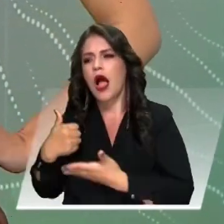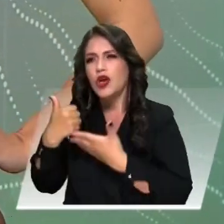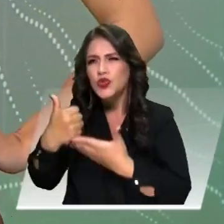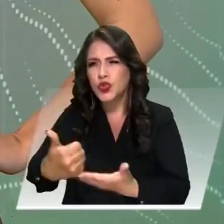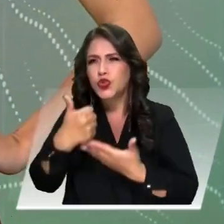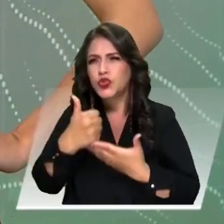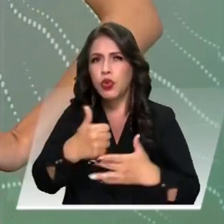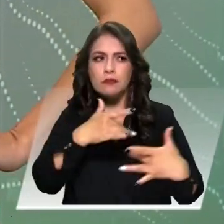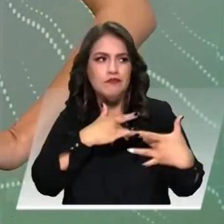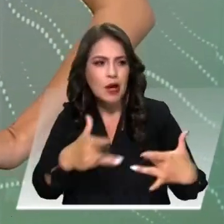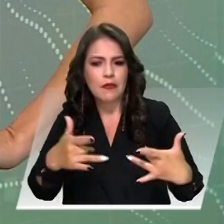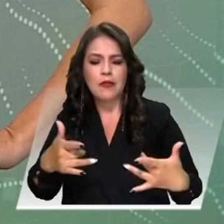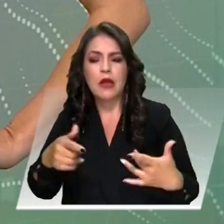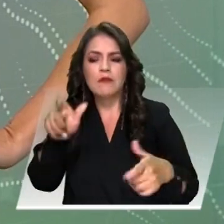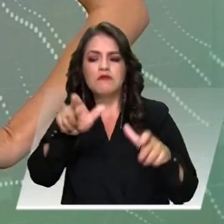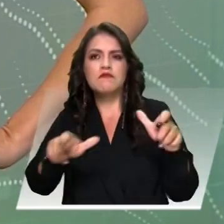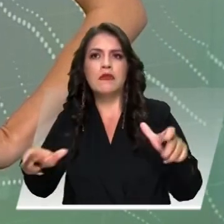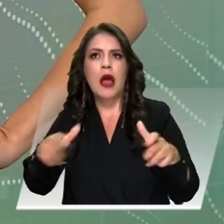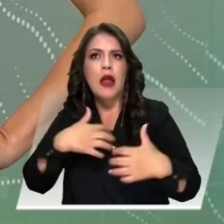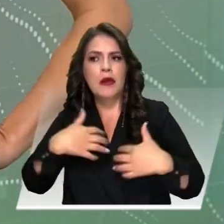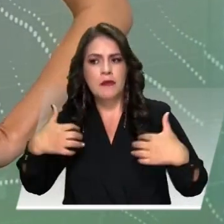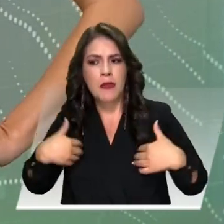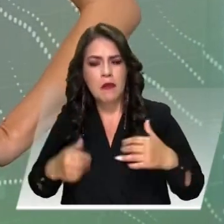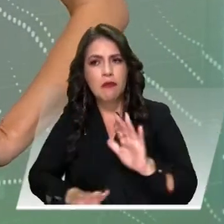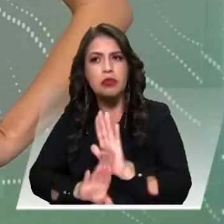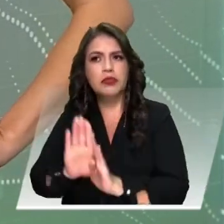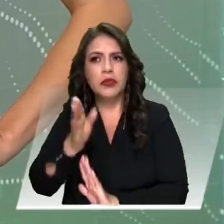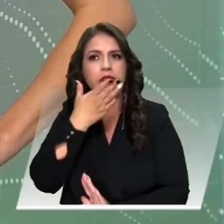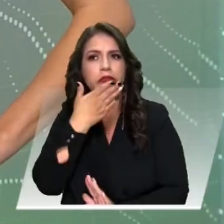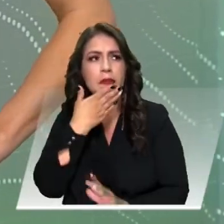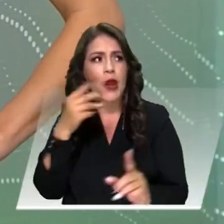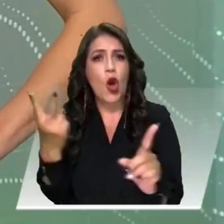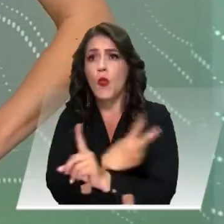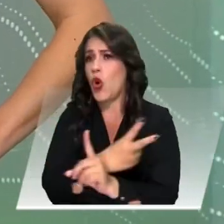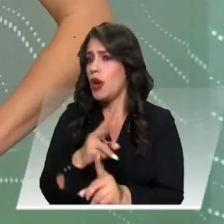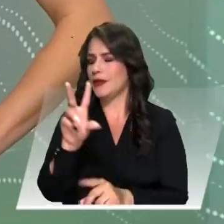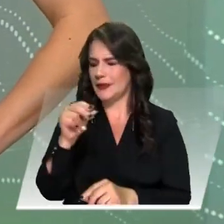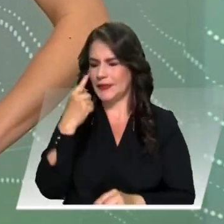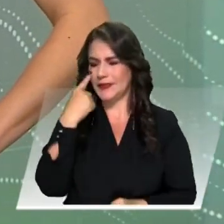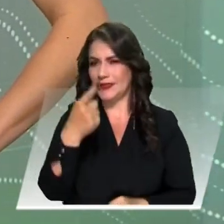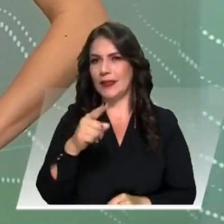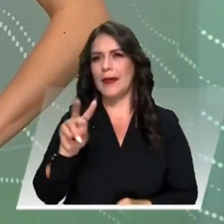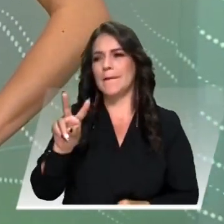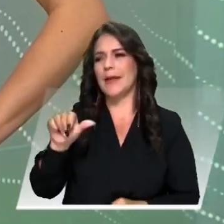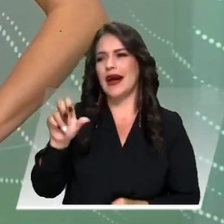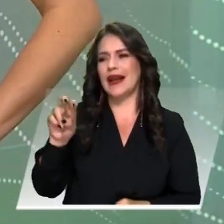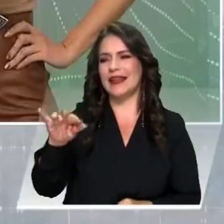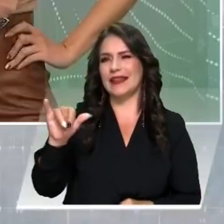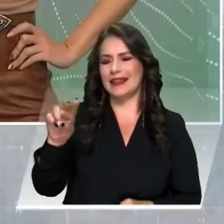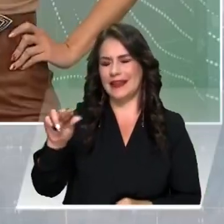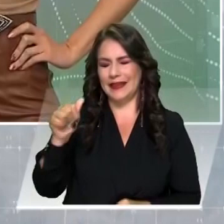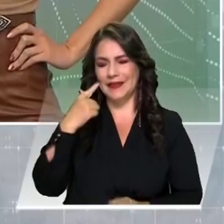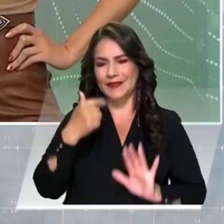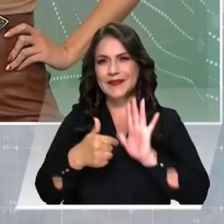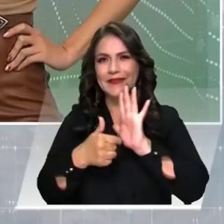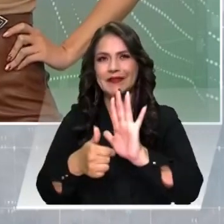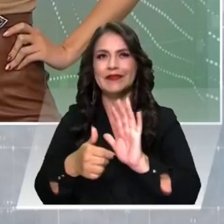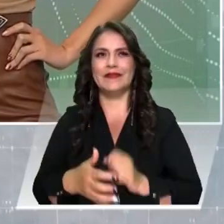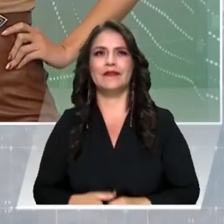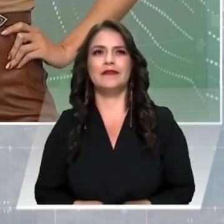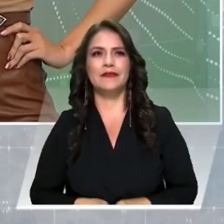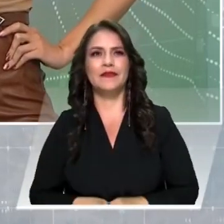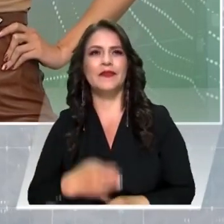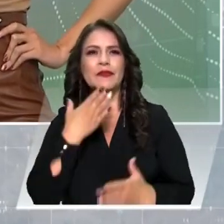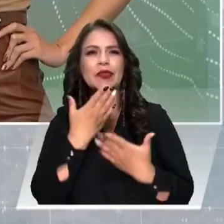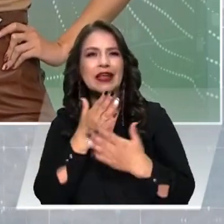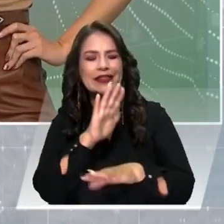que estos animales tengan bienestar y no sufran ningún tipo de violencia. Vamos con Valentina Colorado, quien tiene más información. Muy buenas